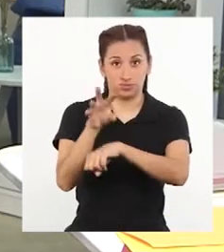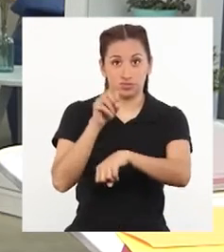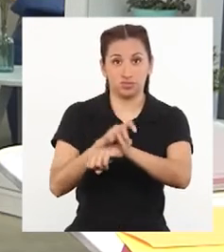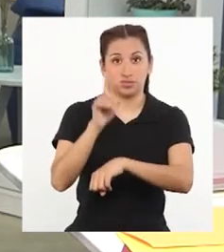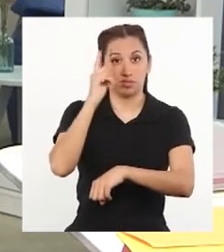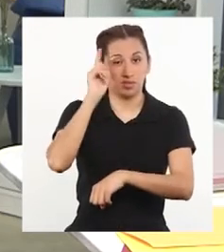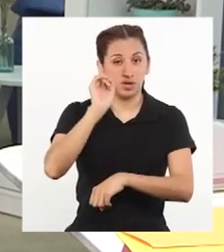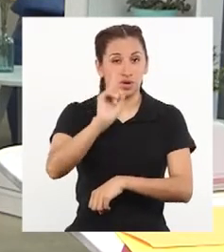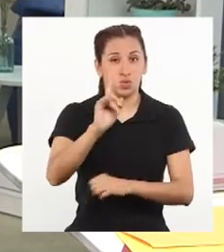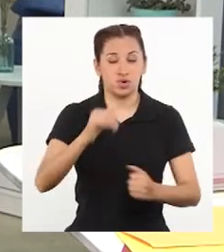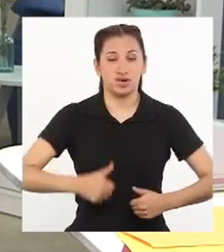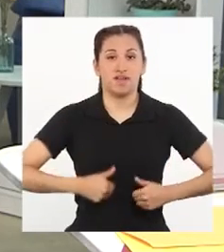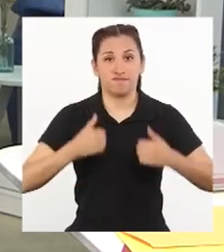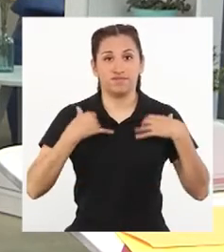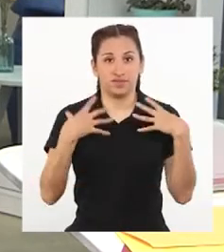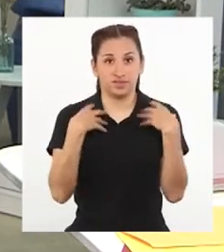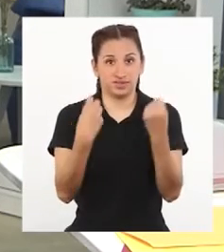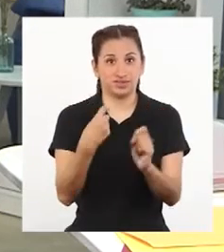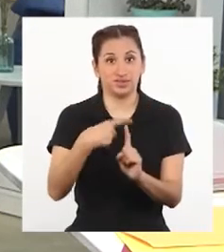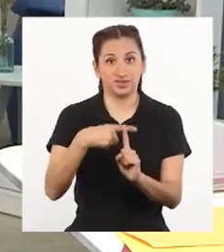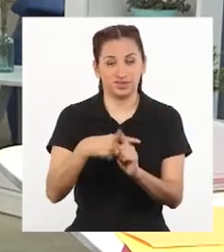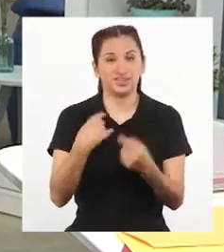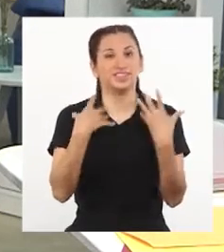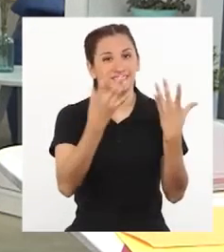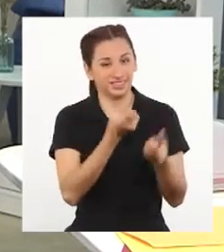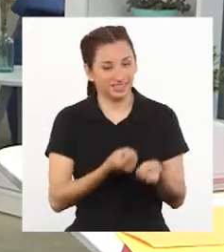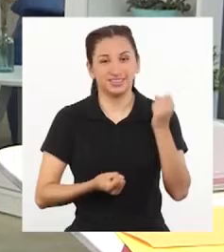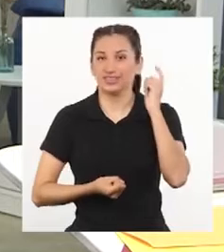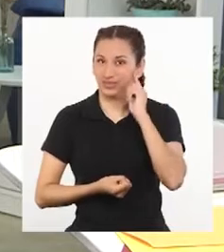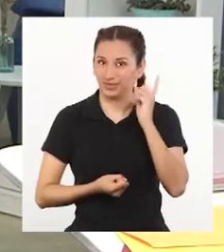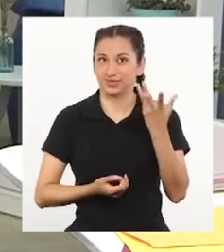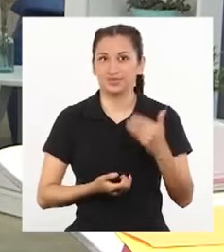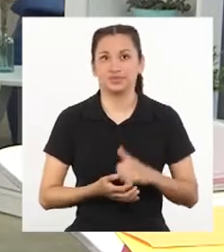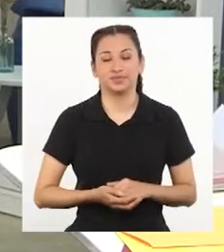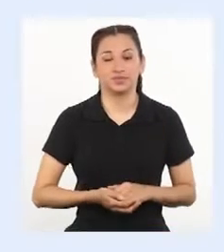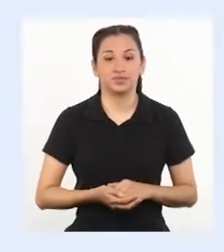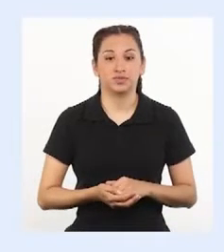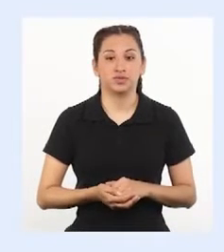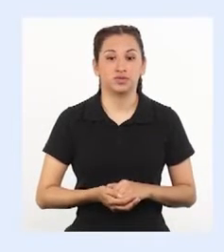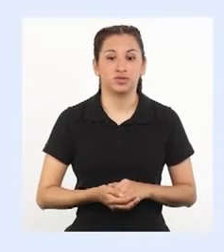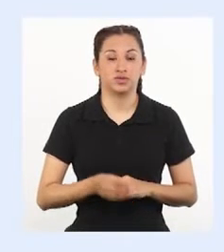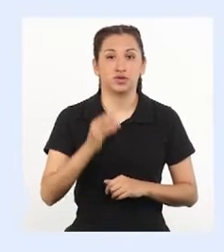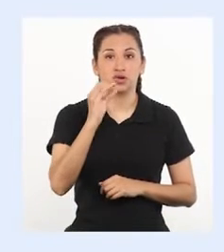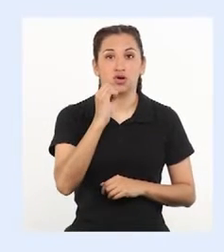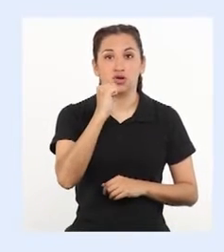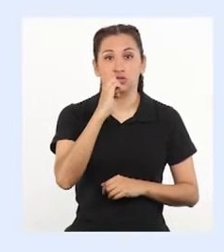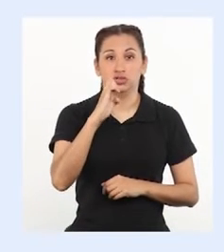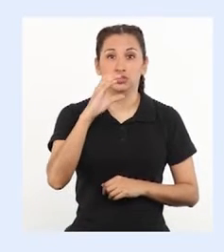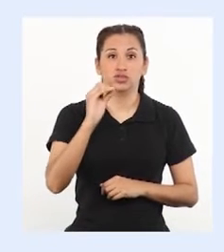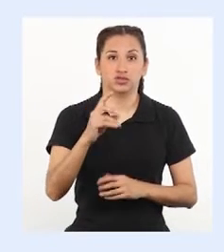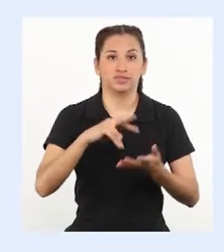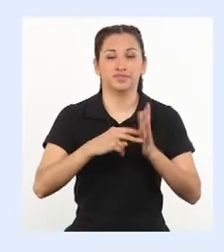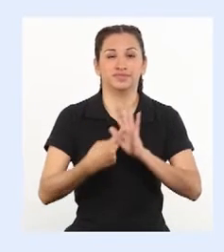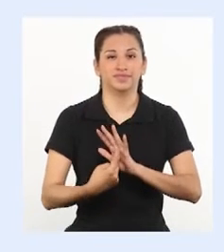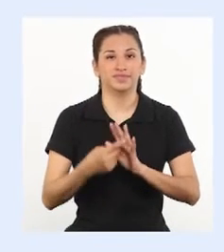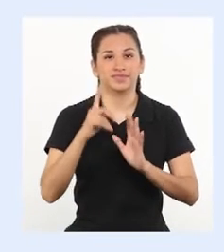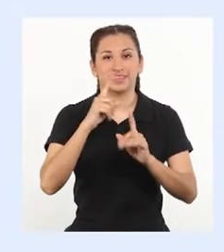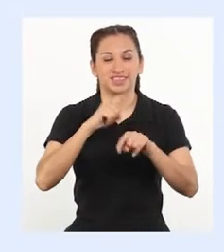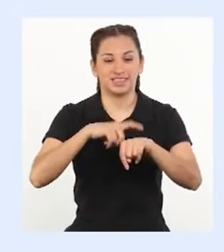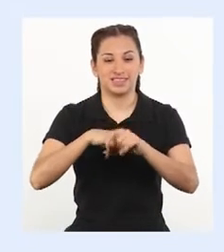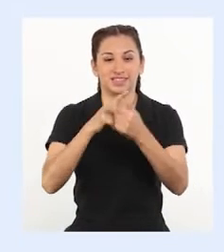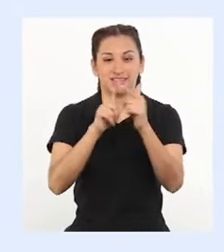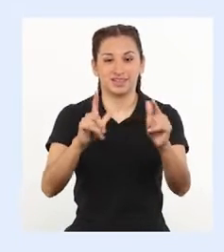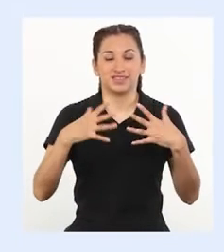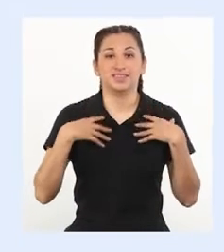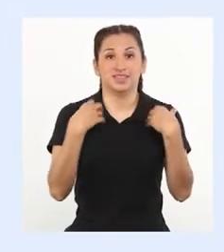recomendados para un estilo de vida saludable. ¡Queremos oírlos! Ocio y tiempo libre